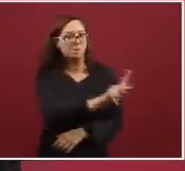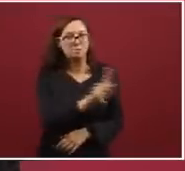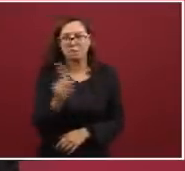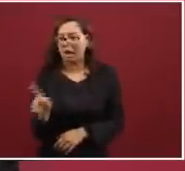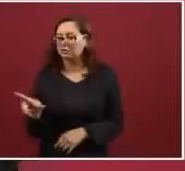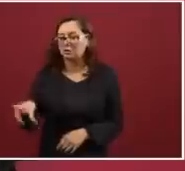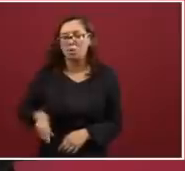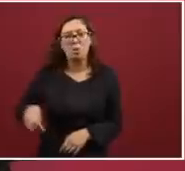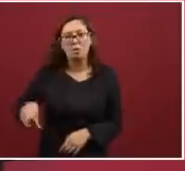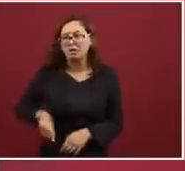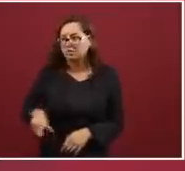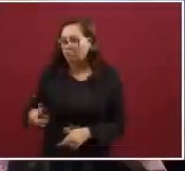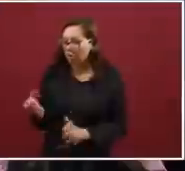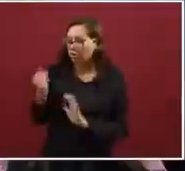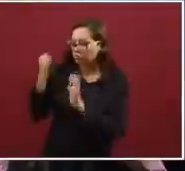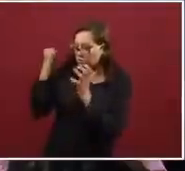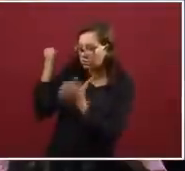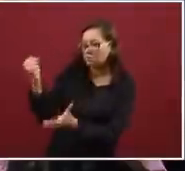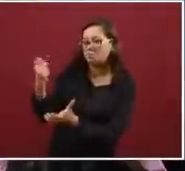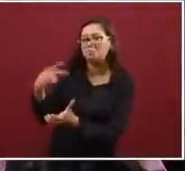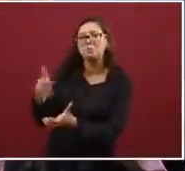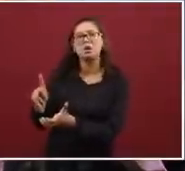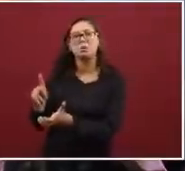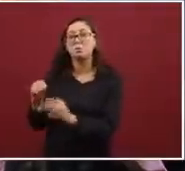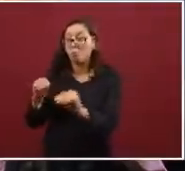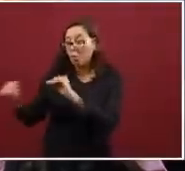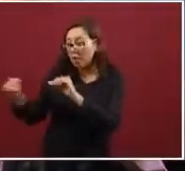pero sí, sí hay presupuesto.